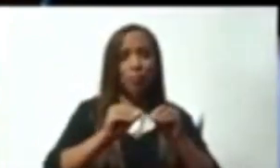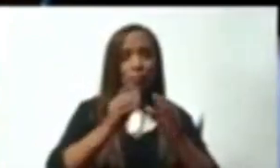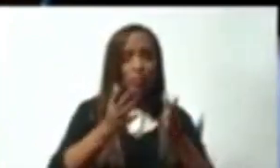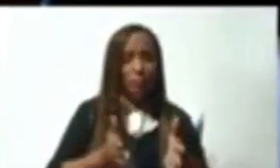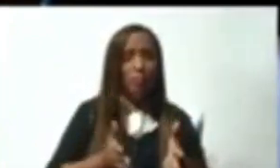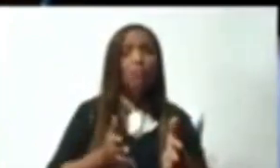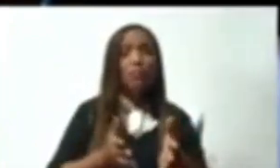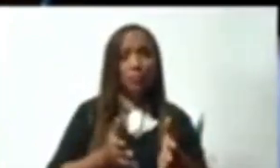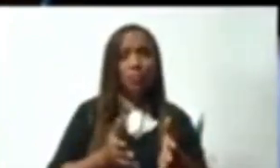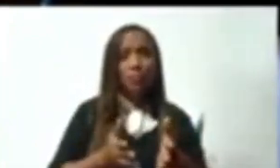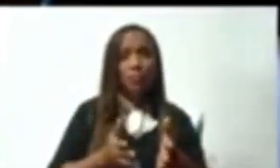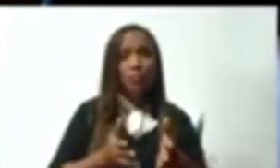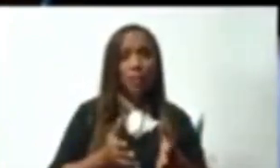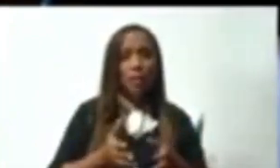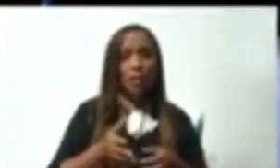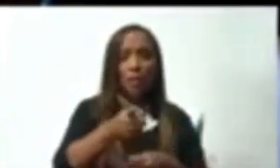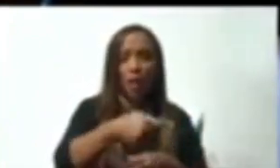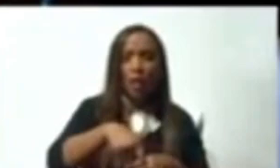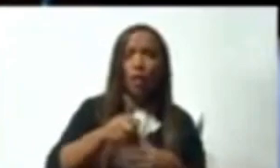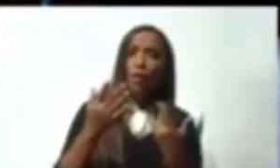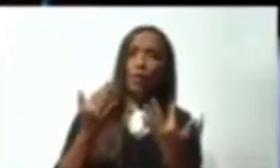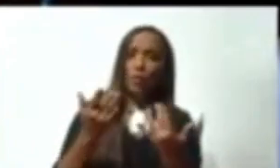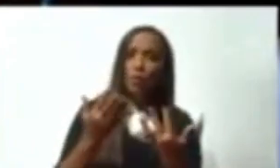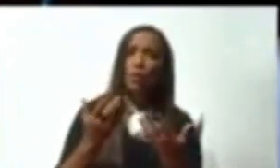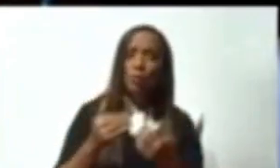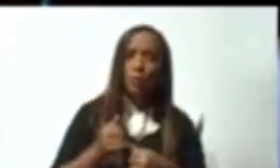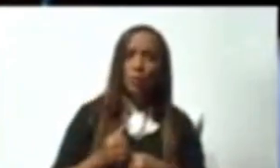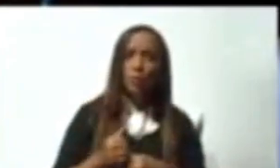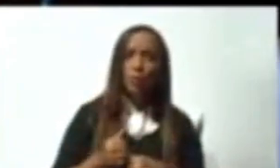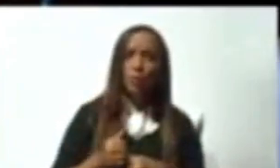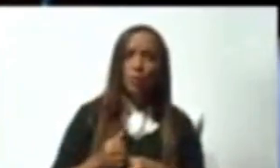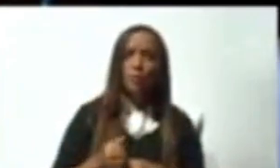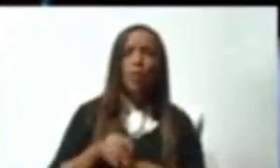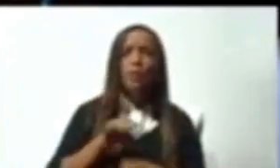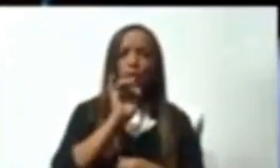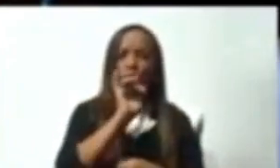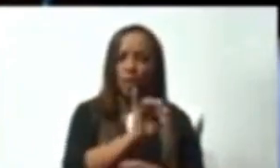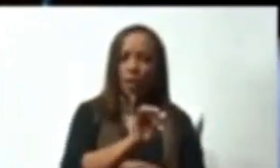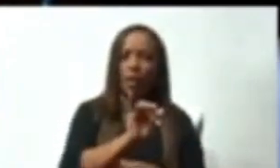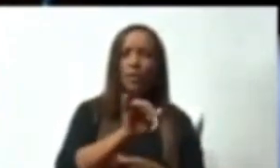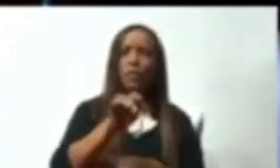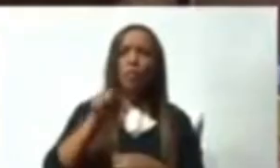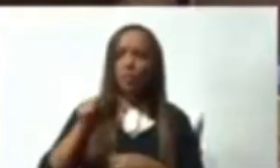en beneficio de los productores del Valle de San Juan. Muchas gracias y que Dios le bendiga.